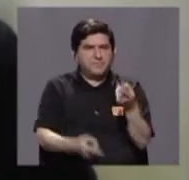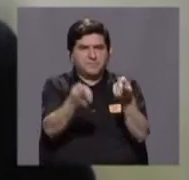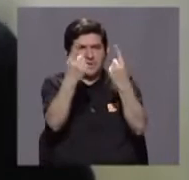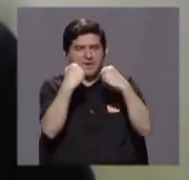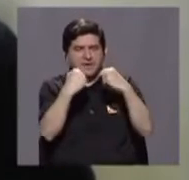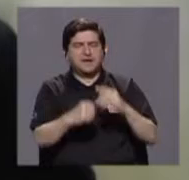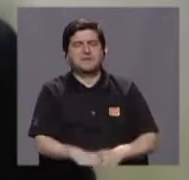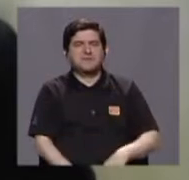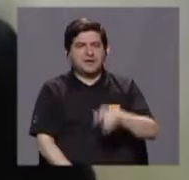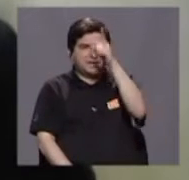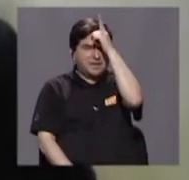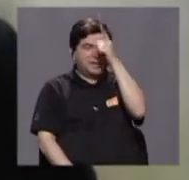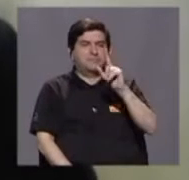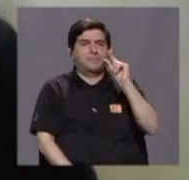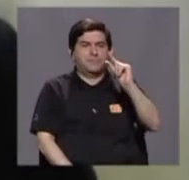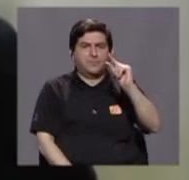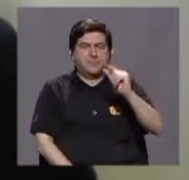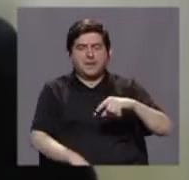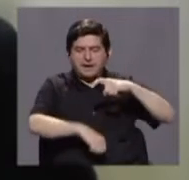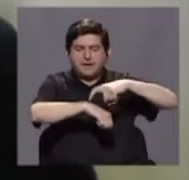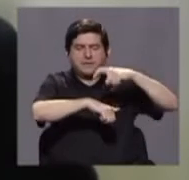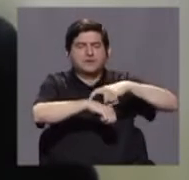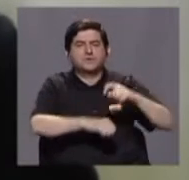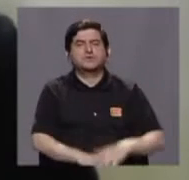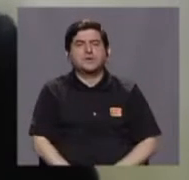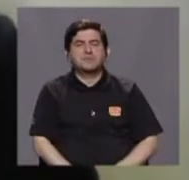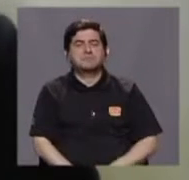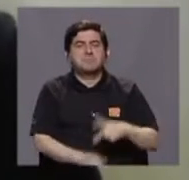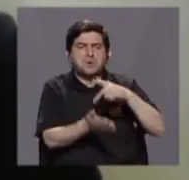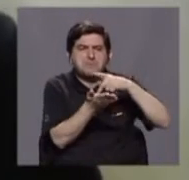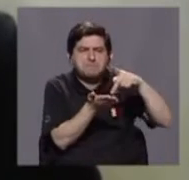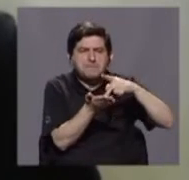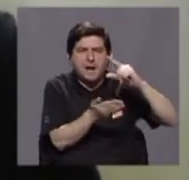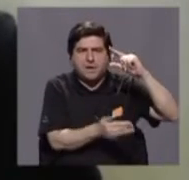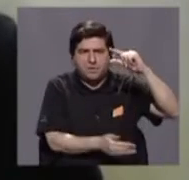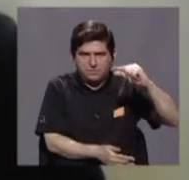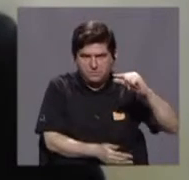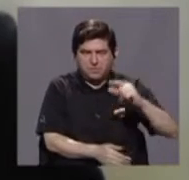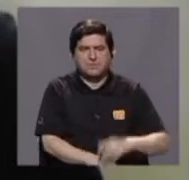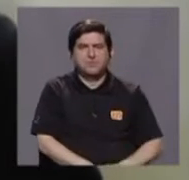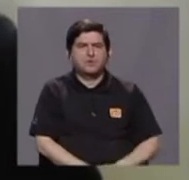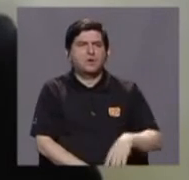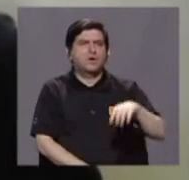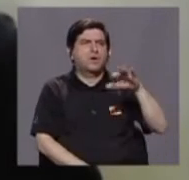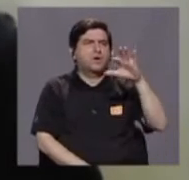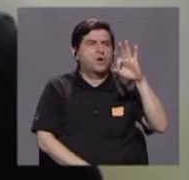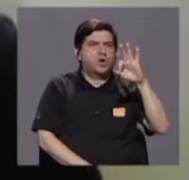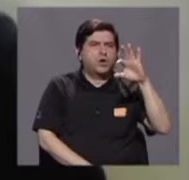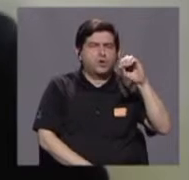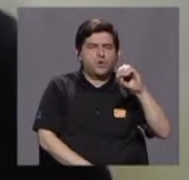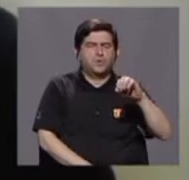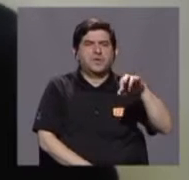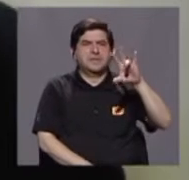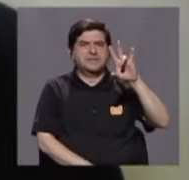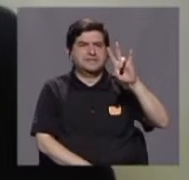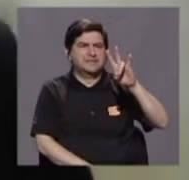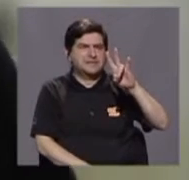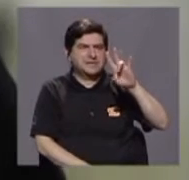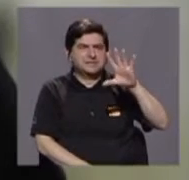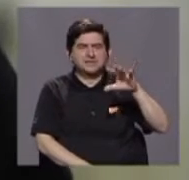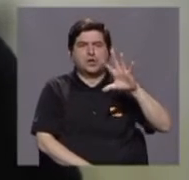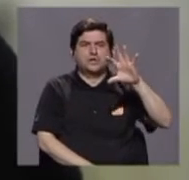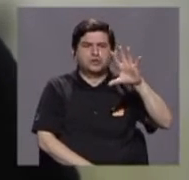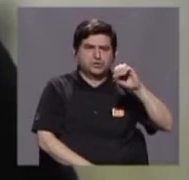tiempo temporal se preserva la retribución 90, 75, 50, depende